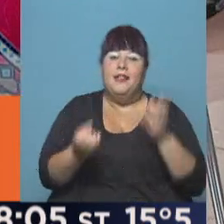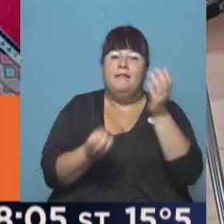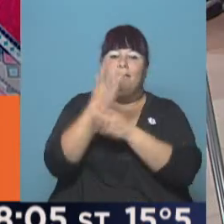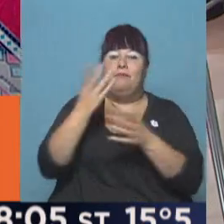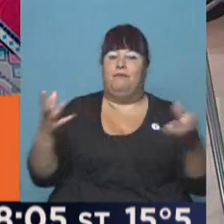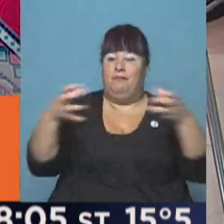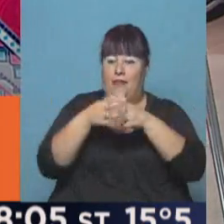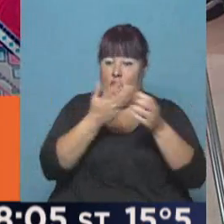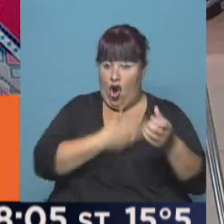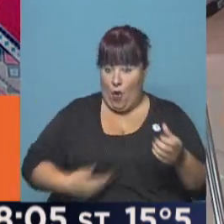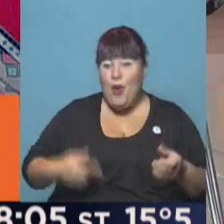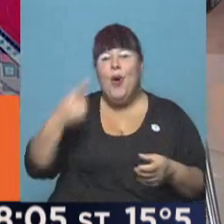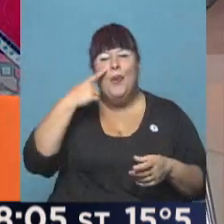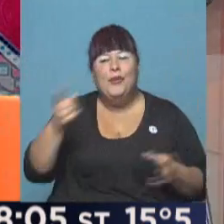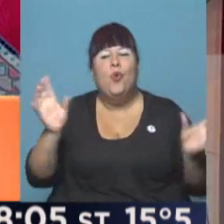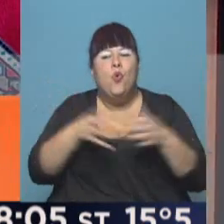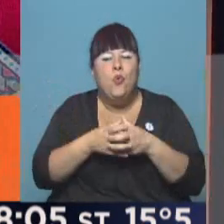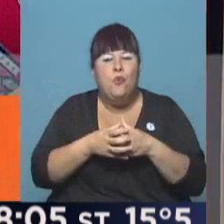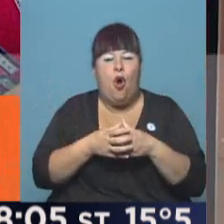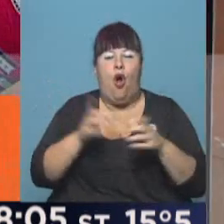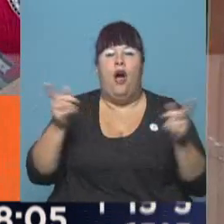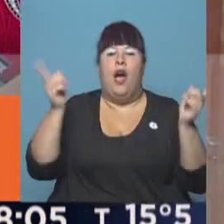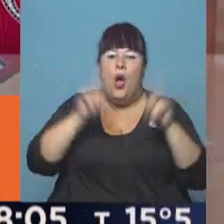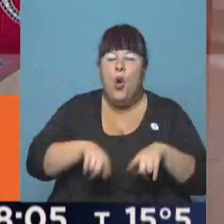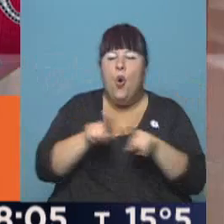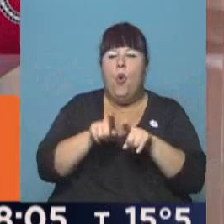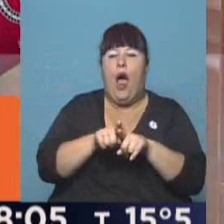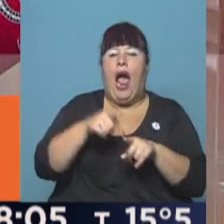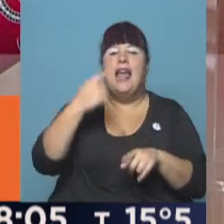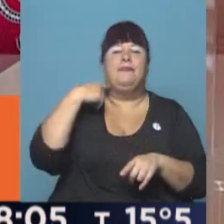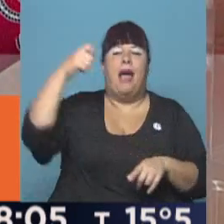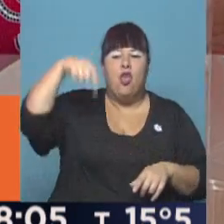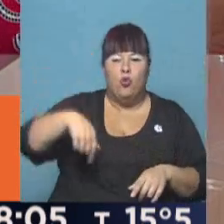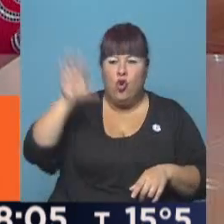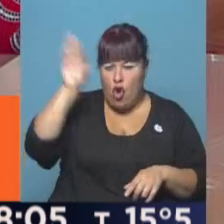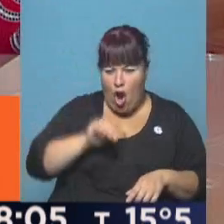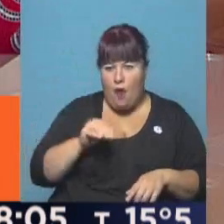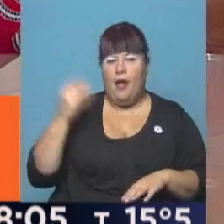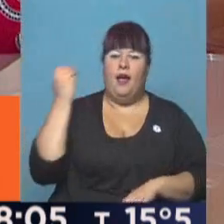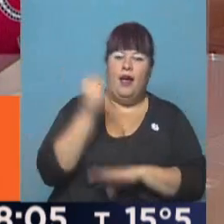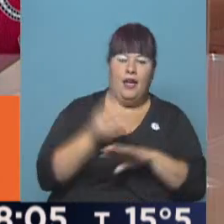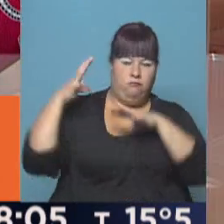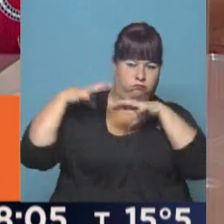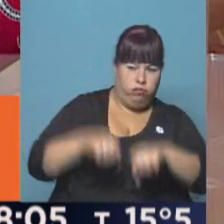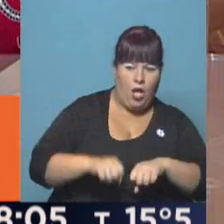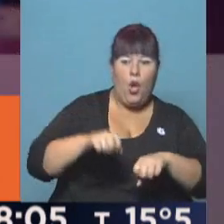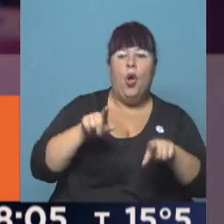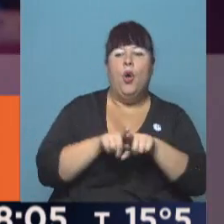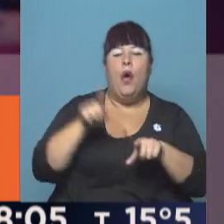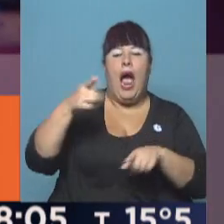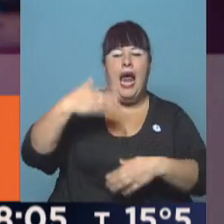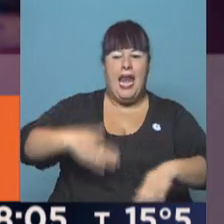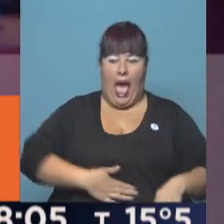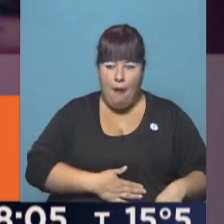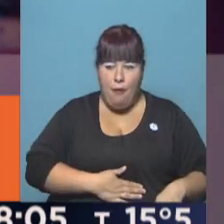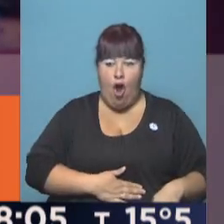las juntas, vos viste que es un movimiento de juntas que repite el del sur de España, ¿no es cierto? Llegan los invasores, en este caso